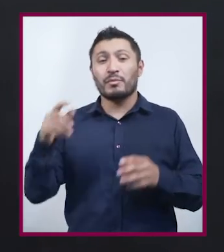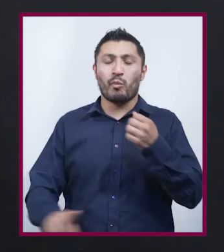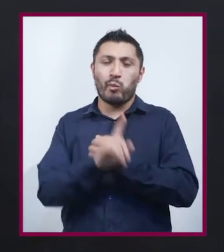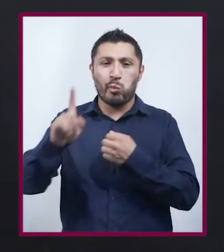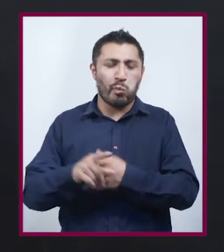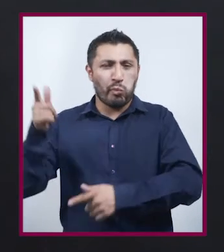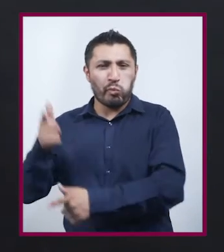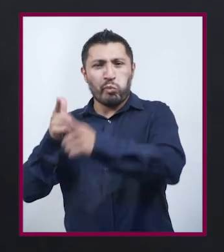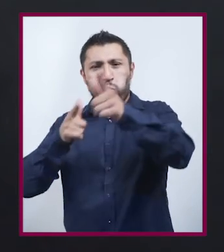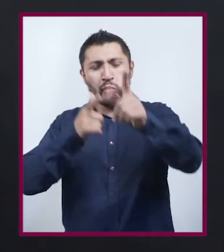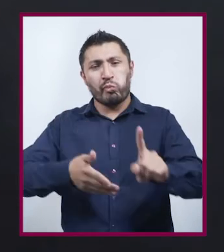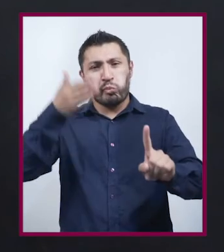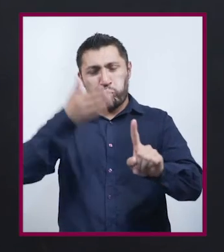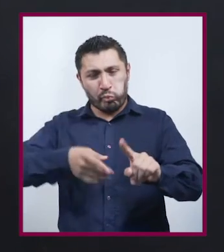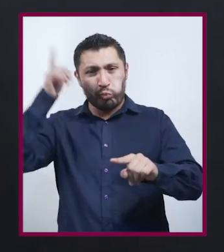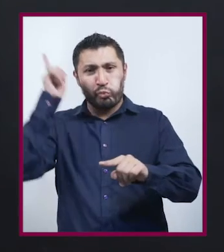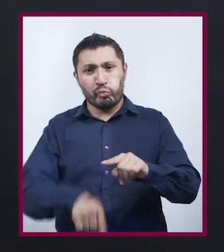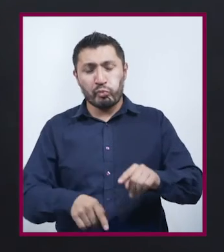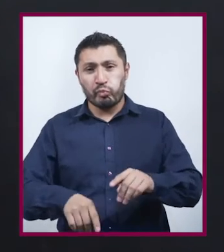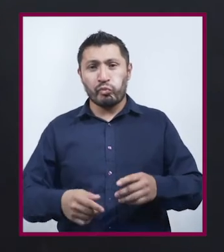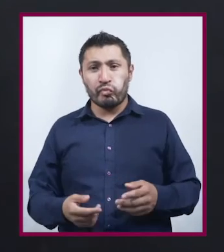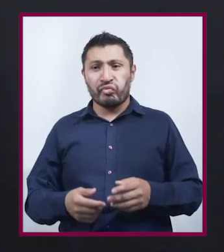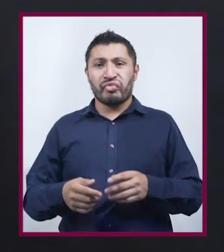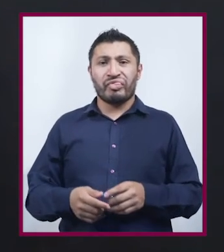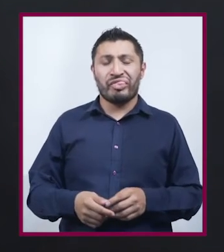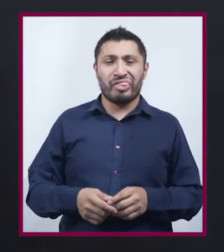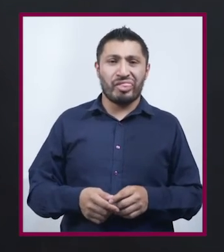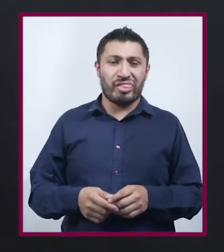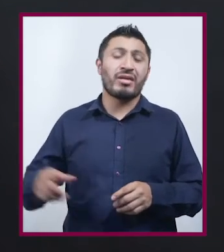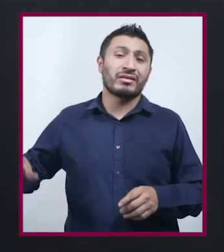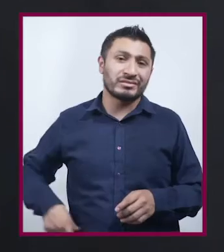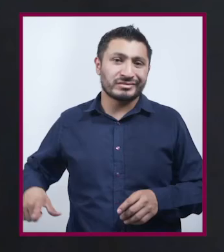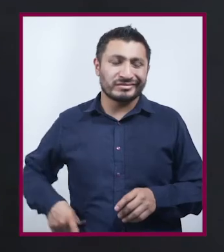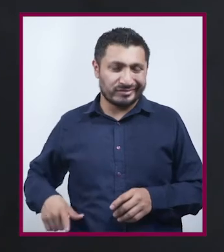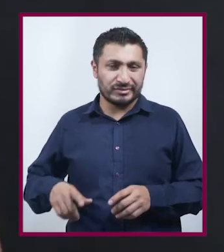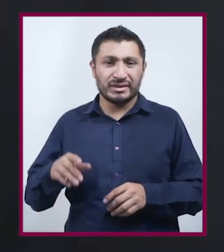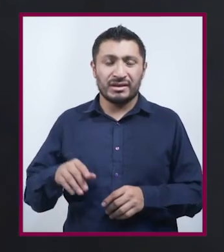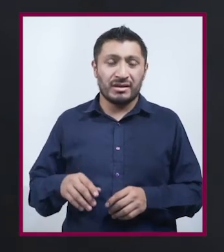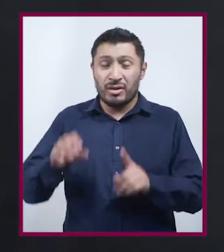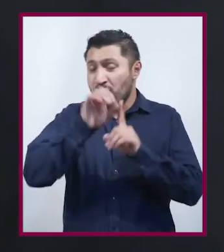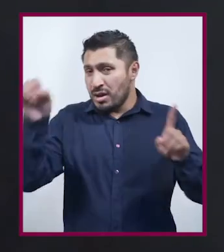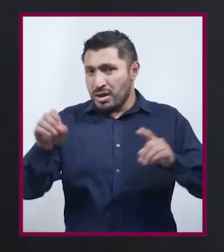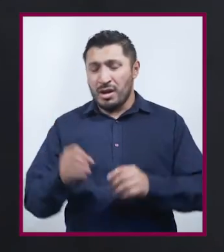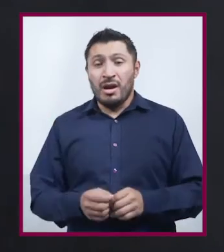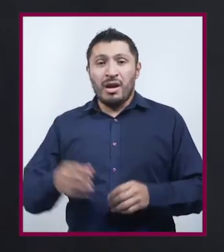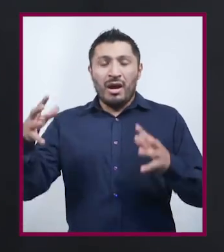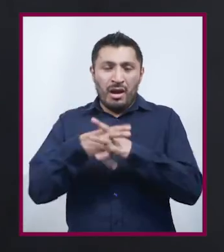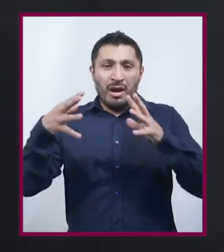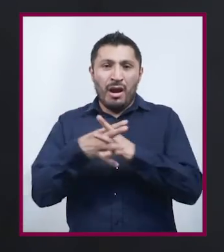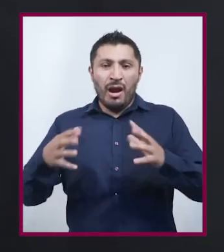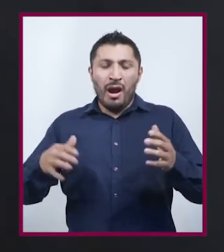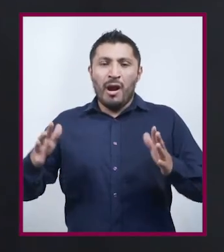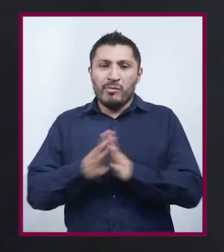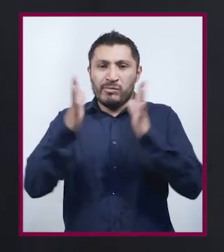por un lado, buscaba impedir la reunificación de Vietnam bajo un gobierno comunista. En esta guerra participaban